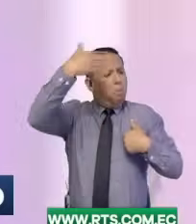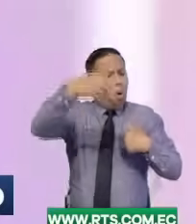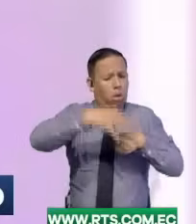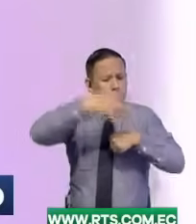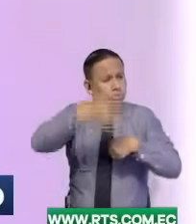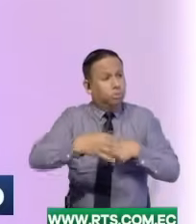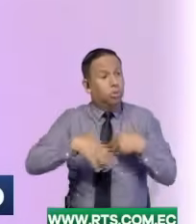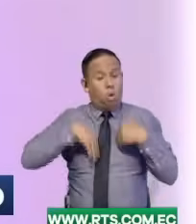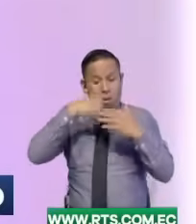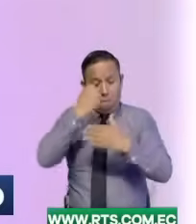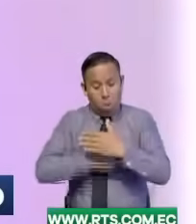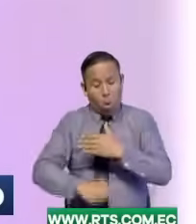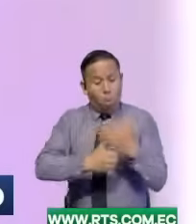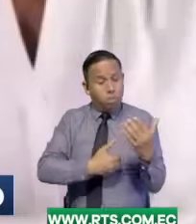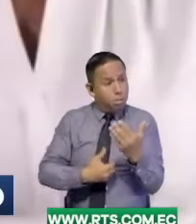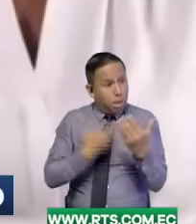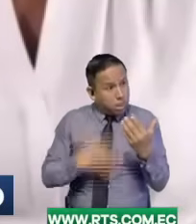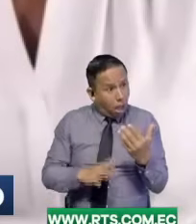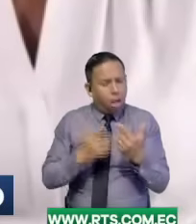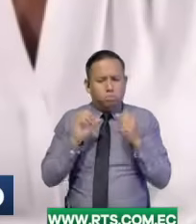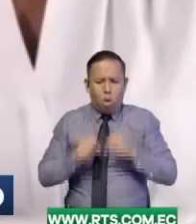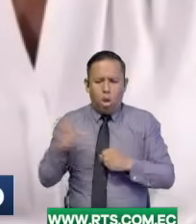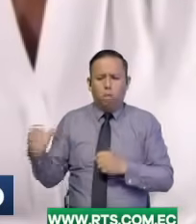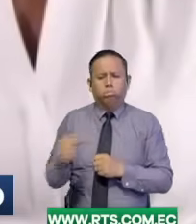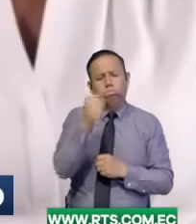finalice el embarazo de riesgo con el que fue